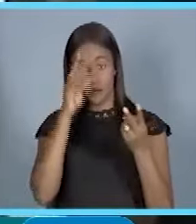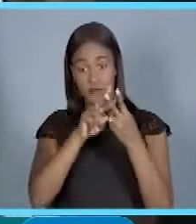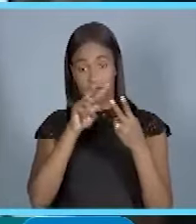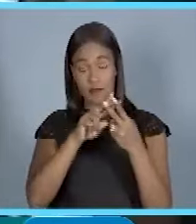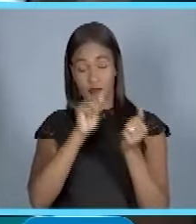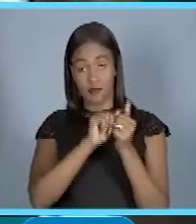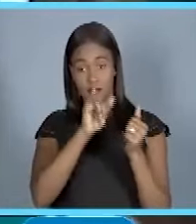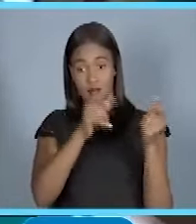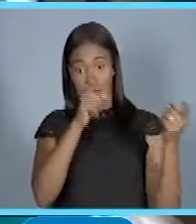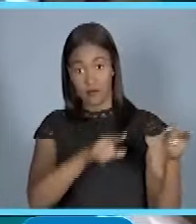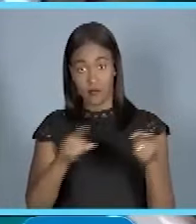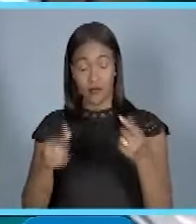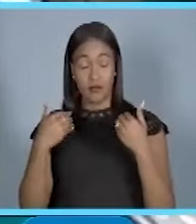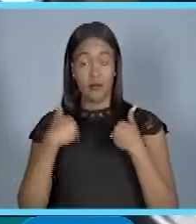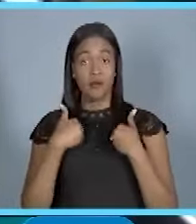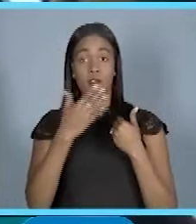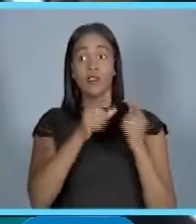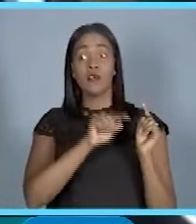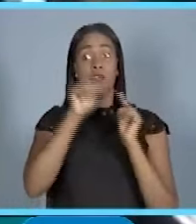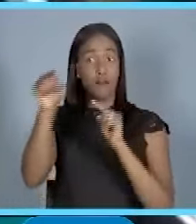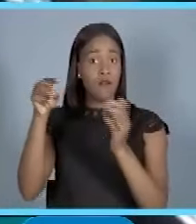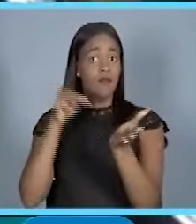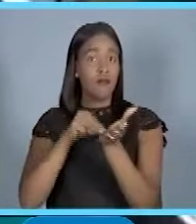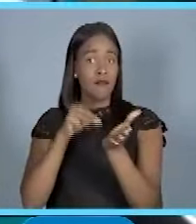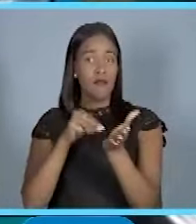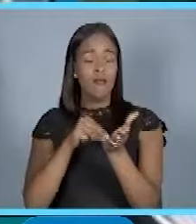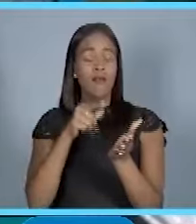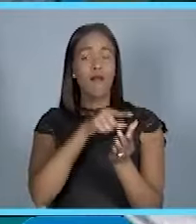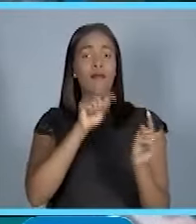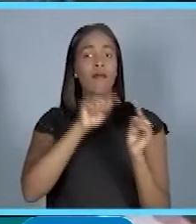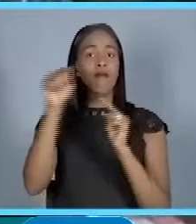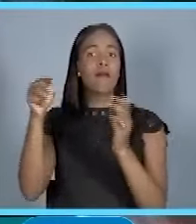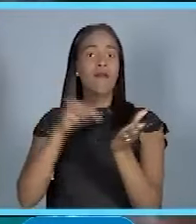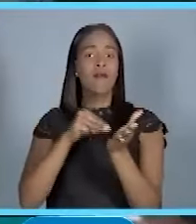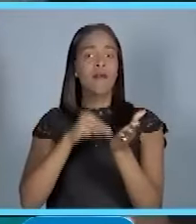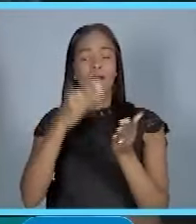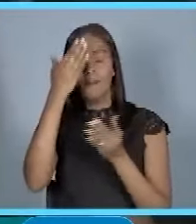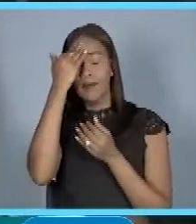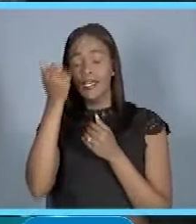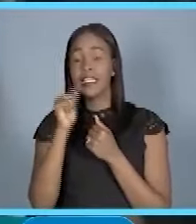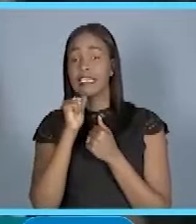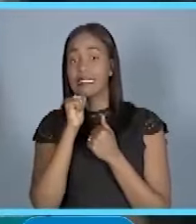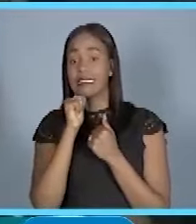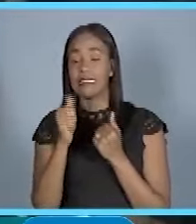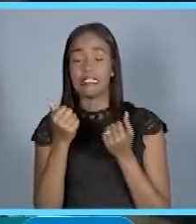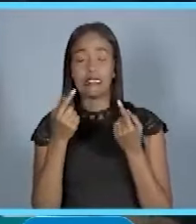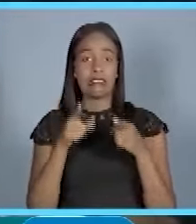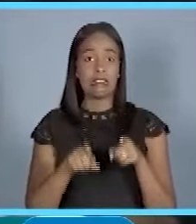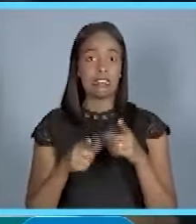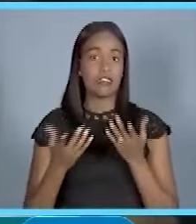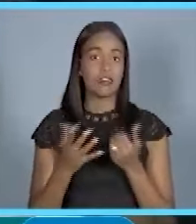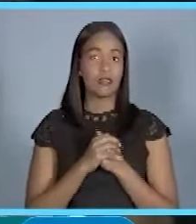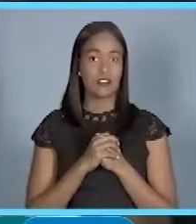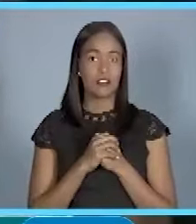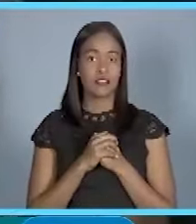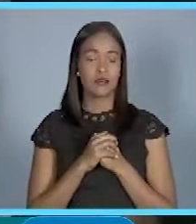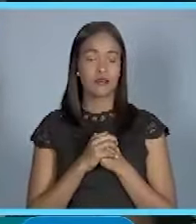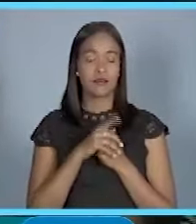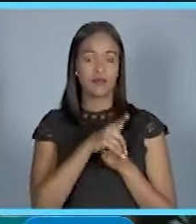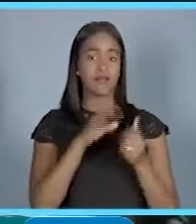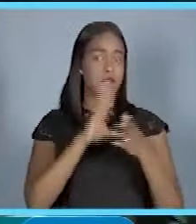la defensa sostenía que él la llevó al médico. Él la llevó al médico porque no iba, porque de hecho, señores,